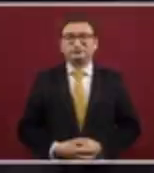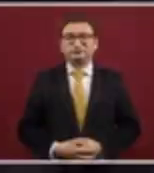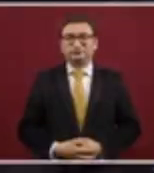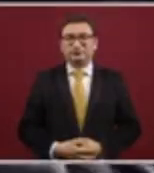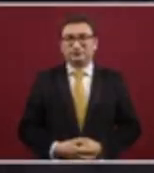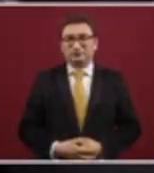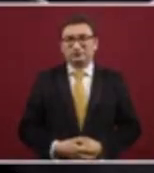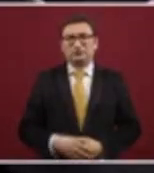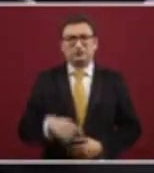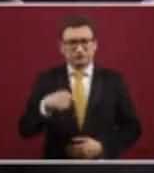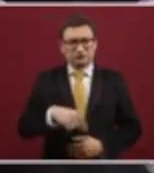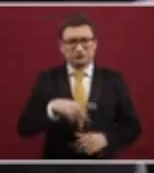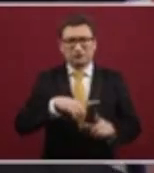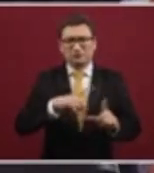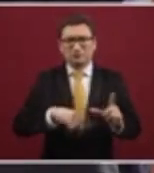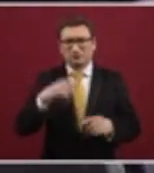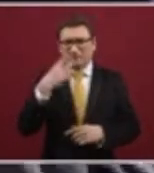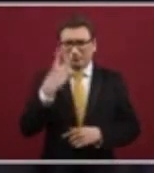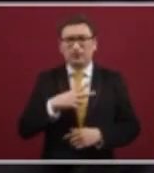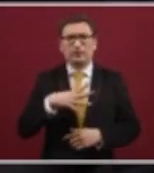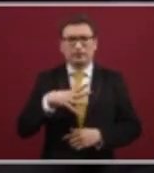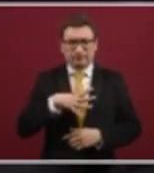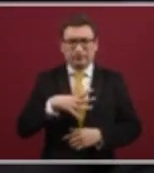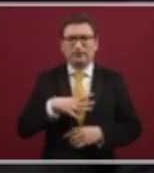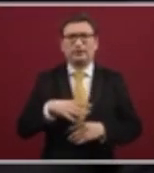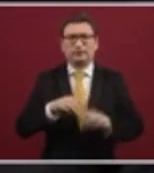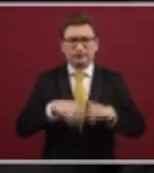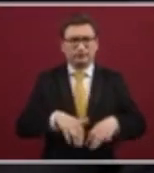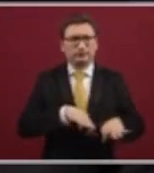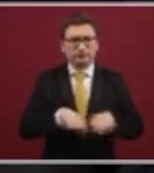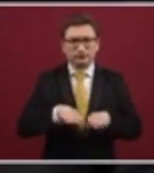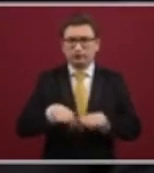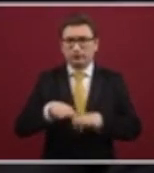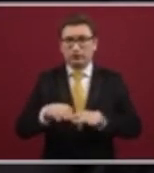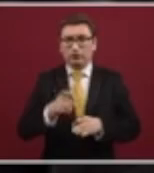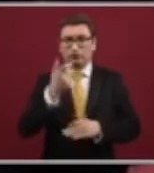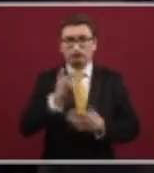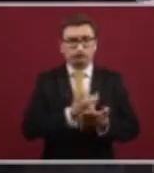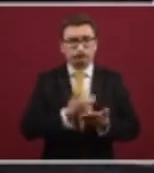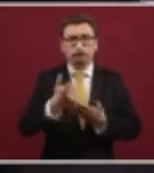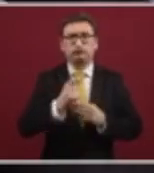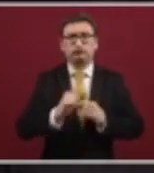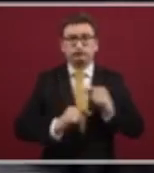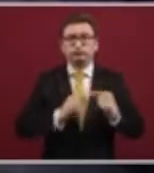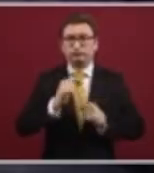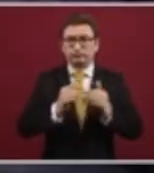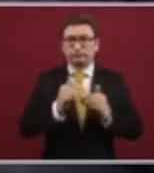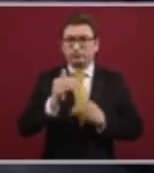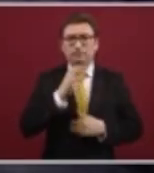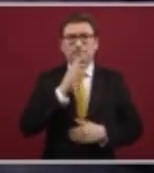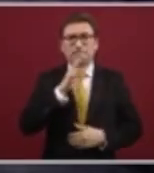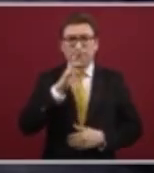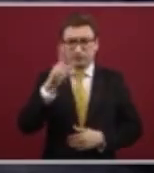hay empleos, que están mejorando los salarios, que hay control de